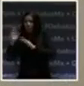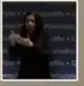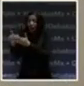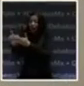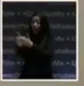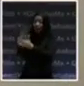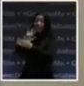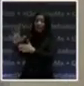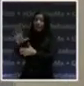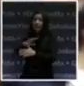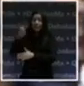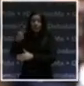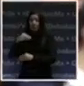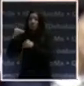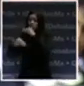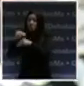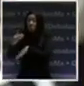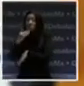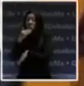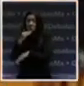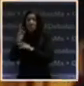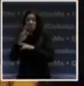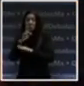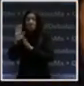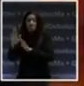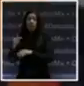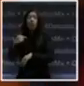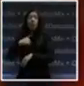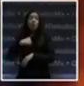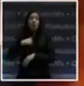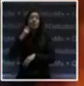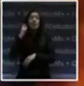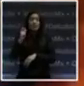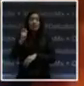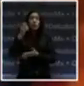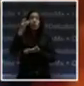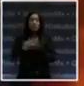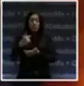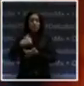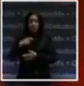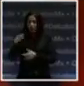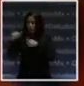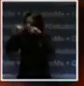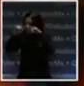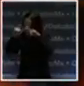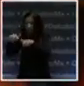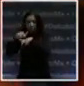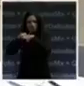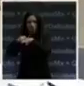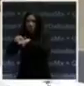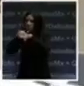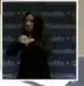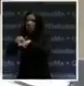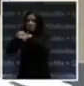tenido muy buenos resultados. Lo que van a encontrar de mi parte, de mi administración pública, es la continuidad, que eso es lo que les falta